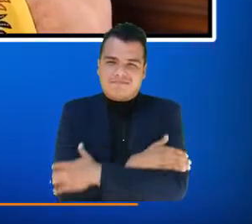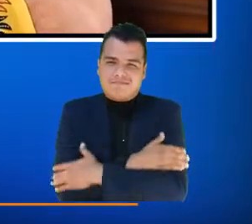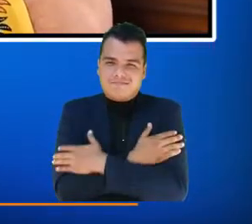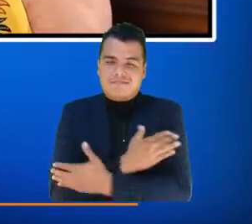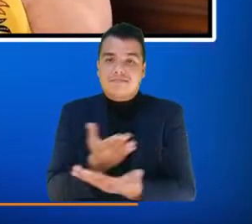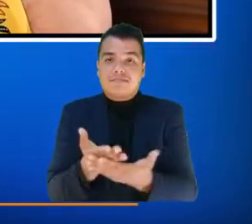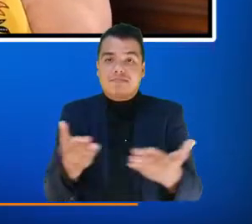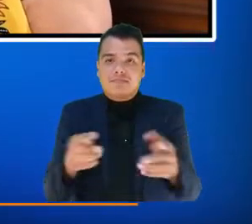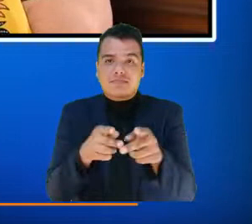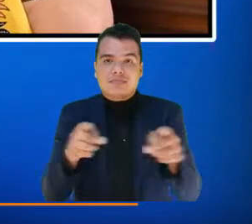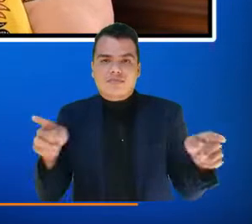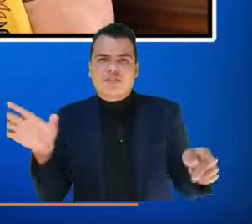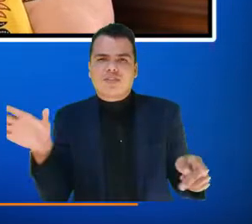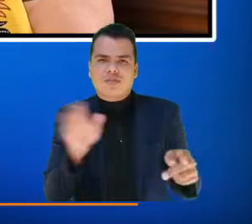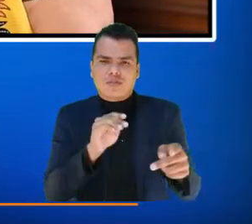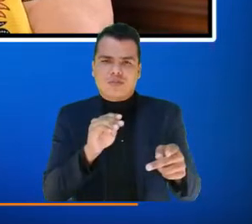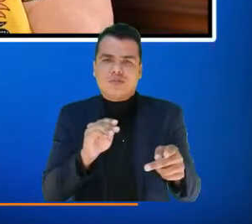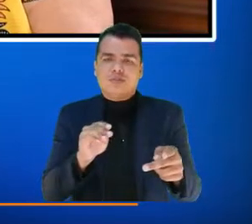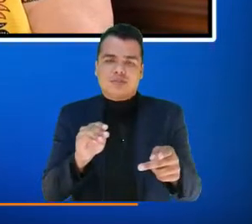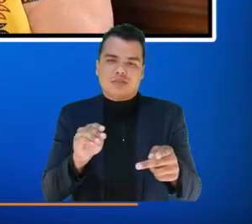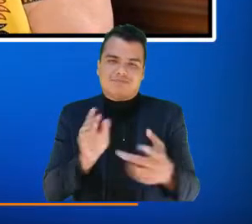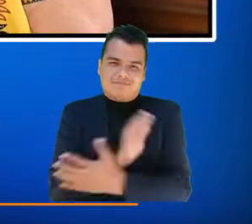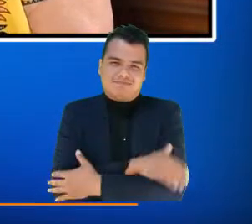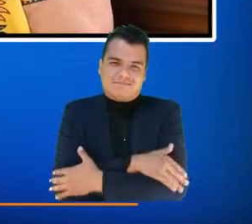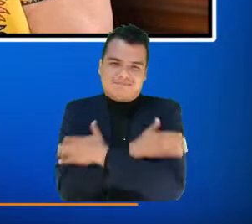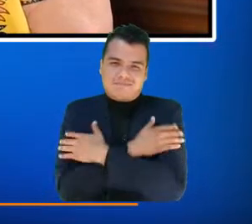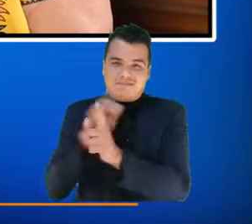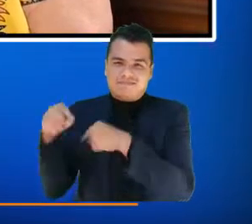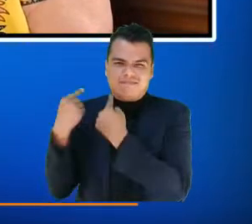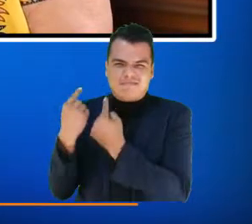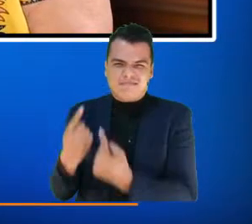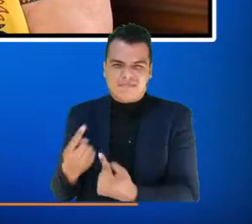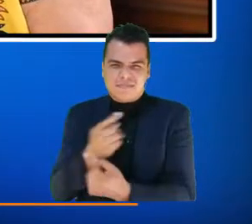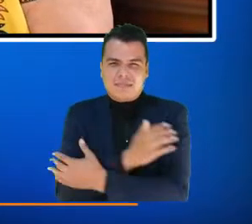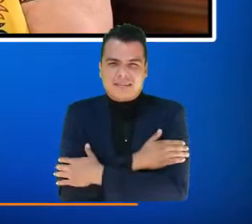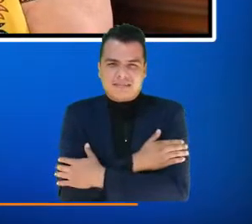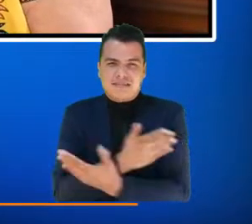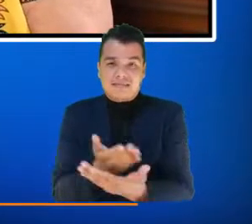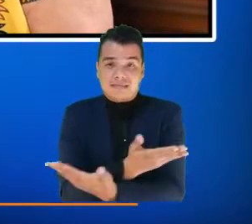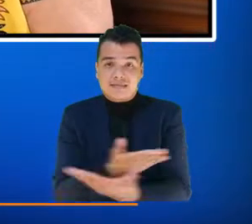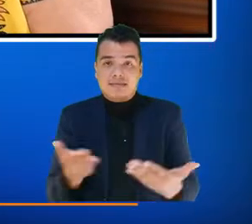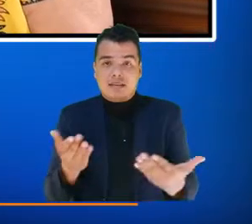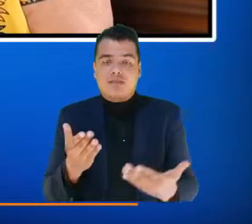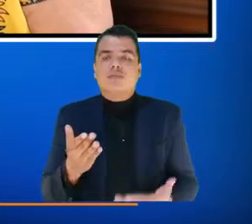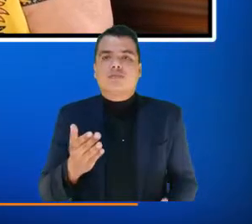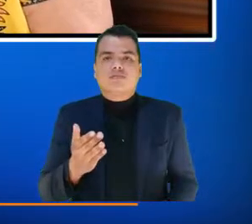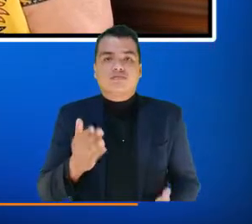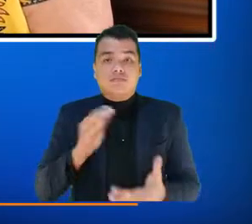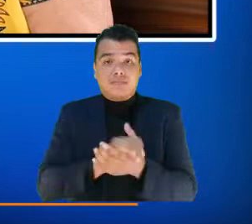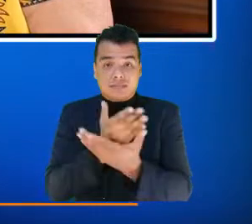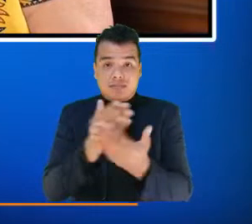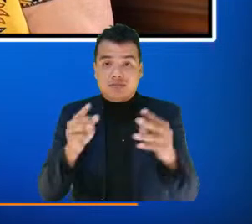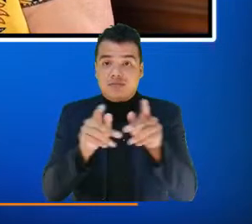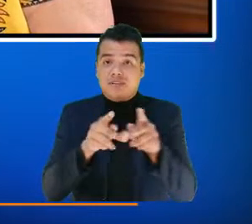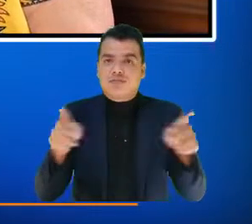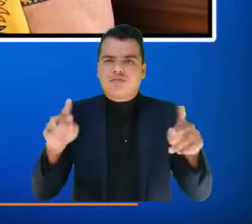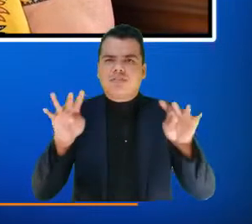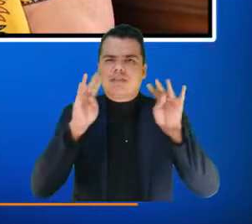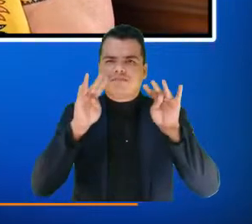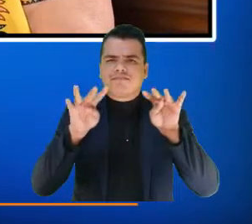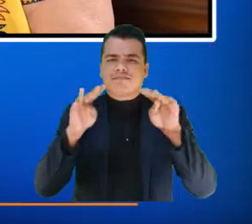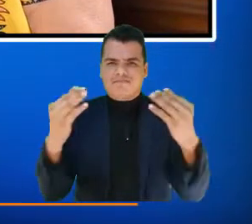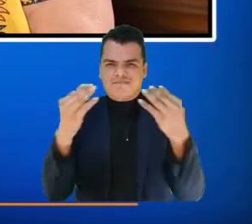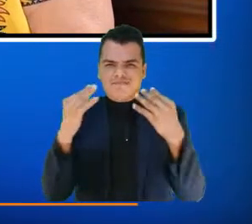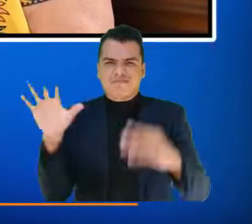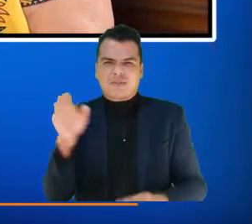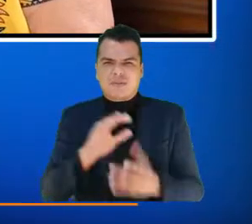muchas gracias a todos por invitarme y bueno, para todos los televidentes del Ágora, aquí estamos viendo de la resistencia al poder